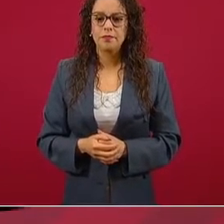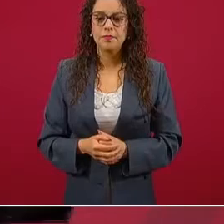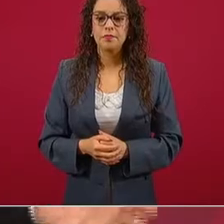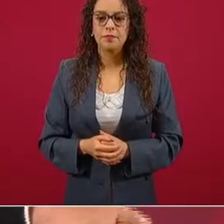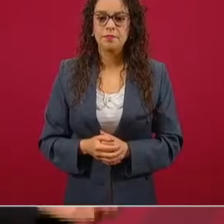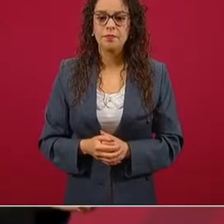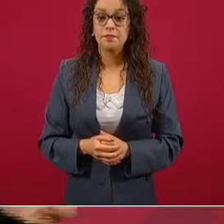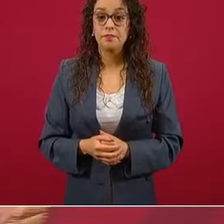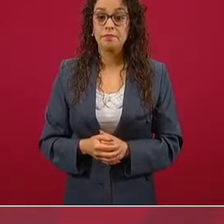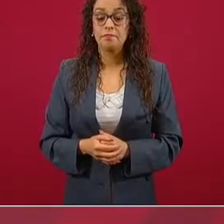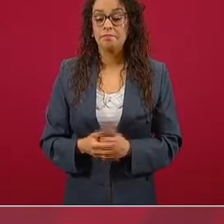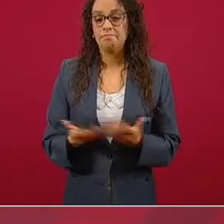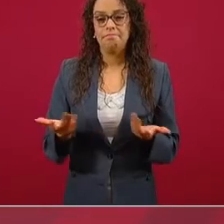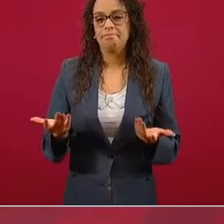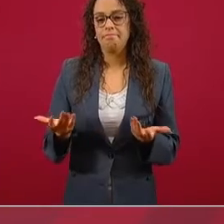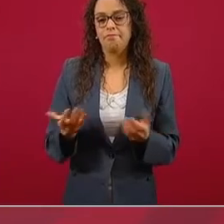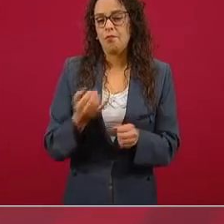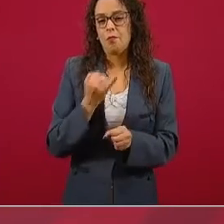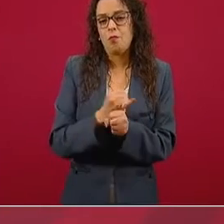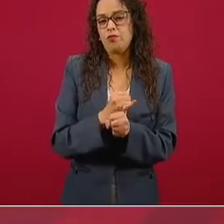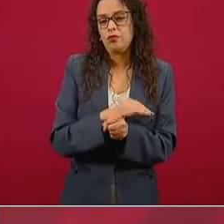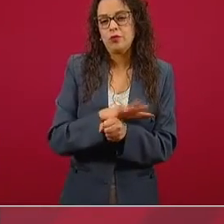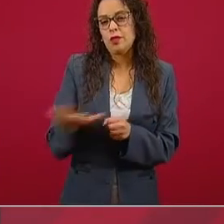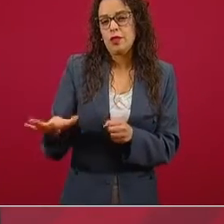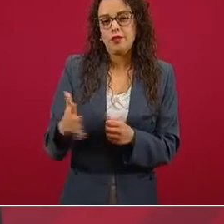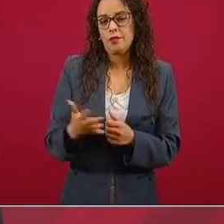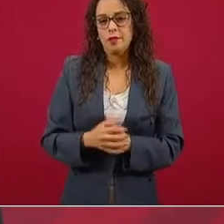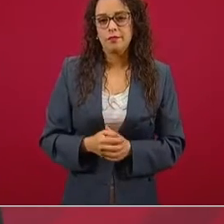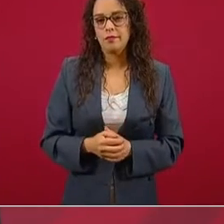Pues no,